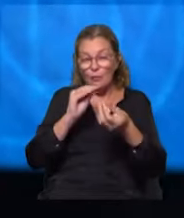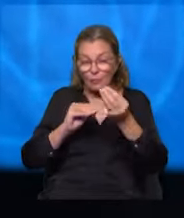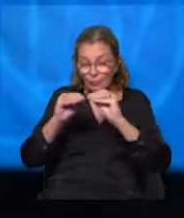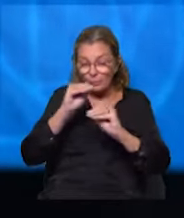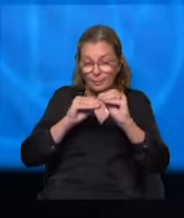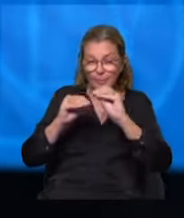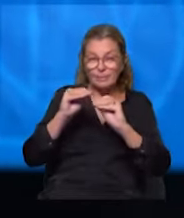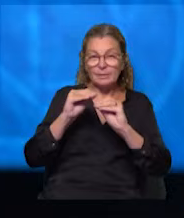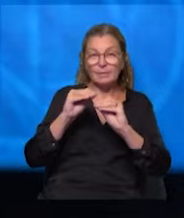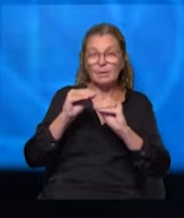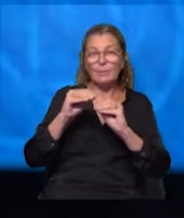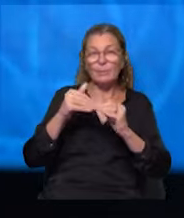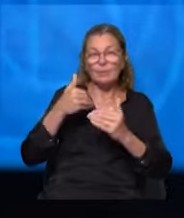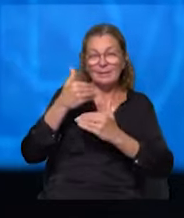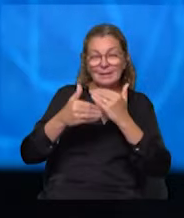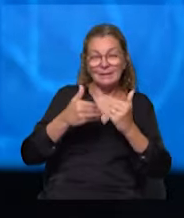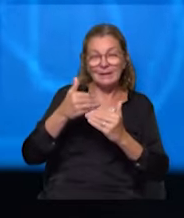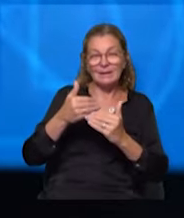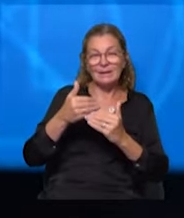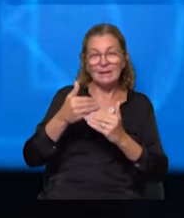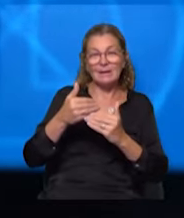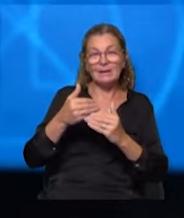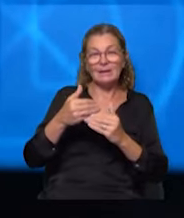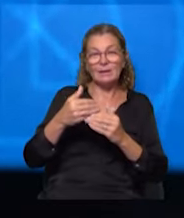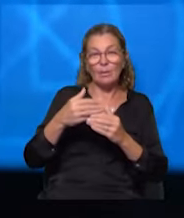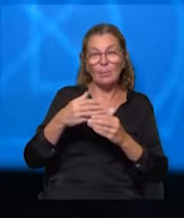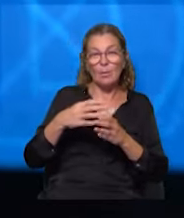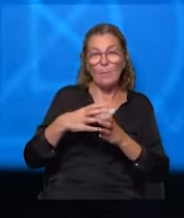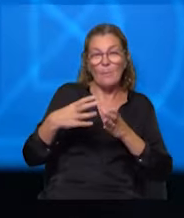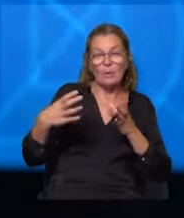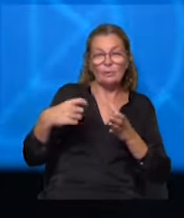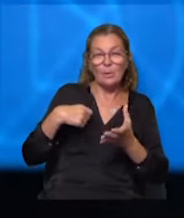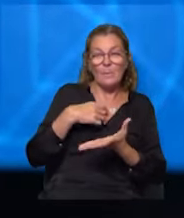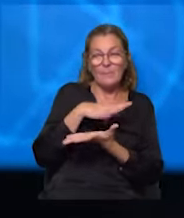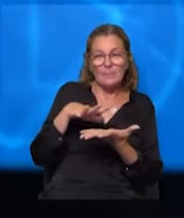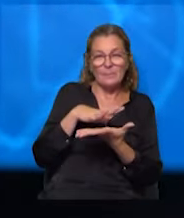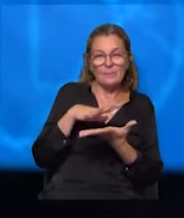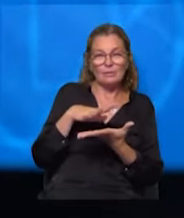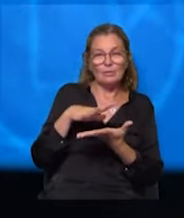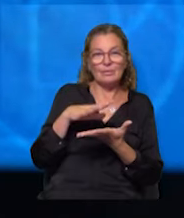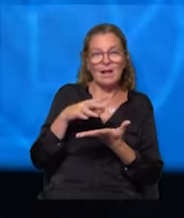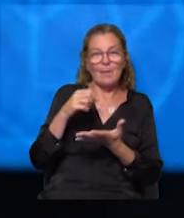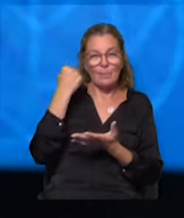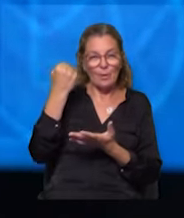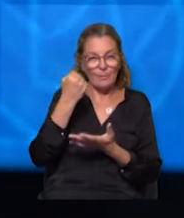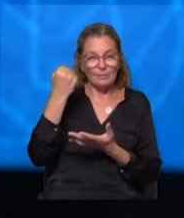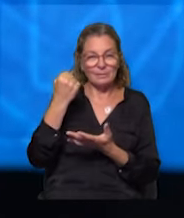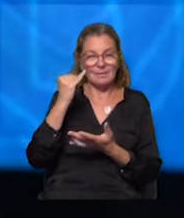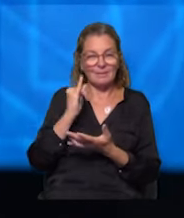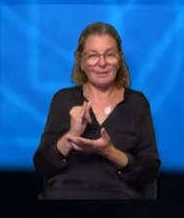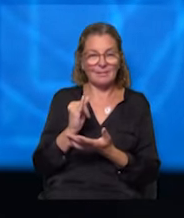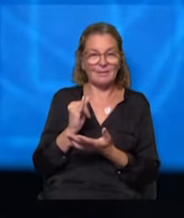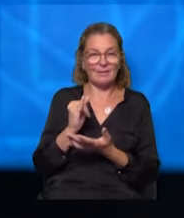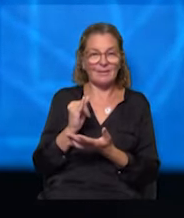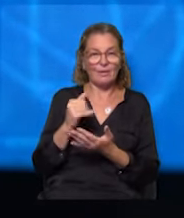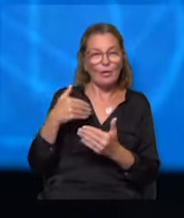lasas el mantenimiento de un orden macroeconómico y social es fundamental el este